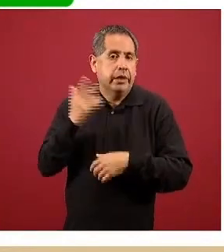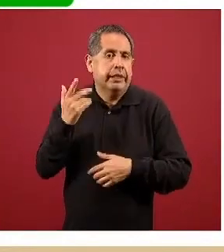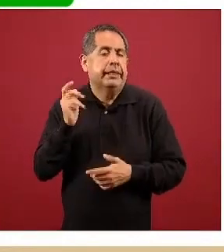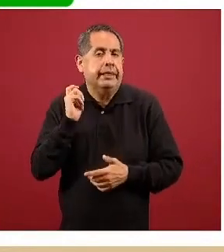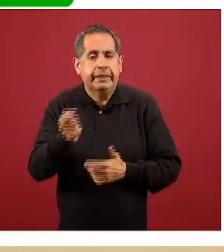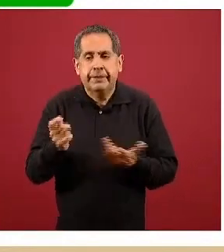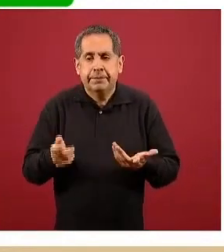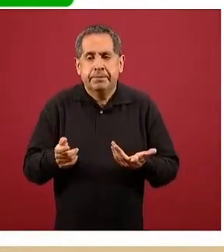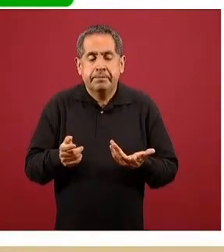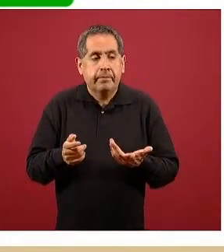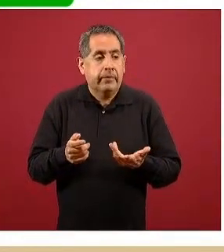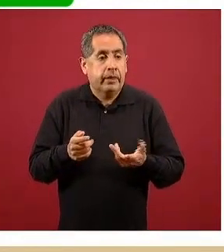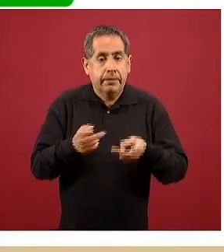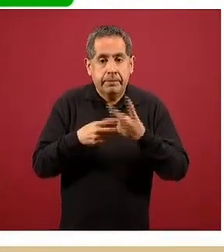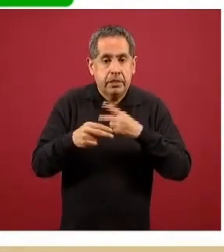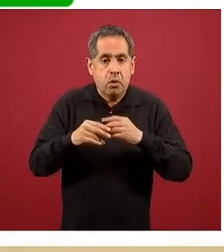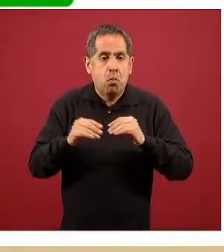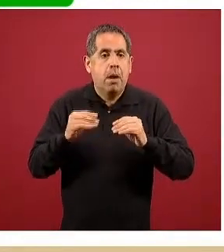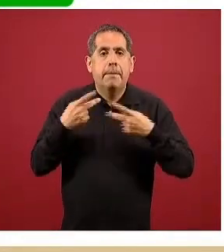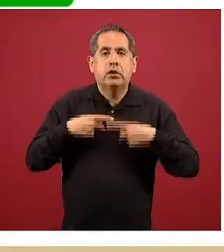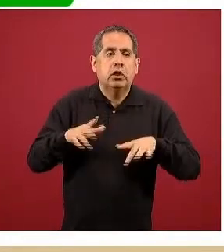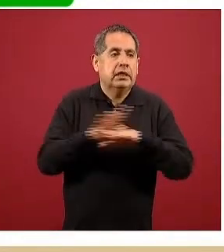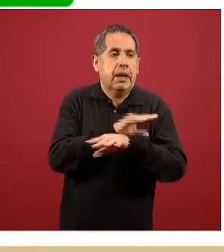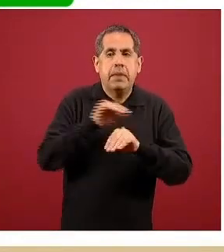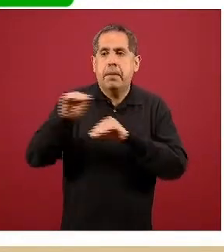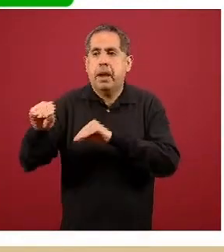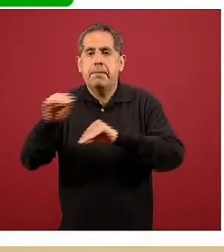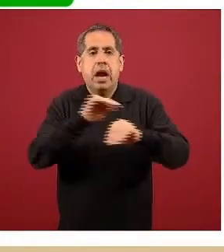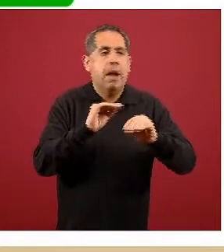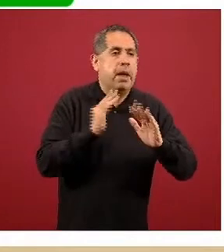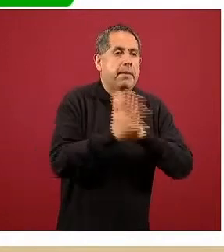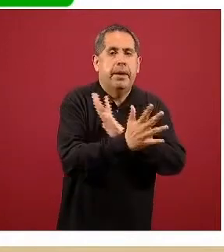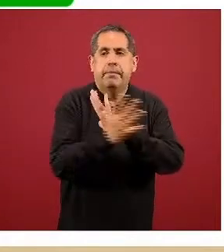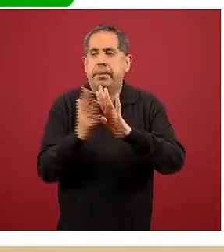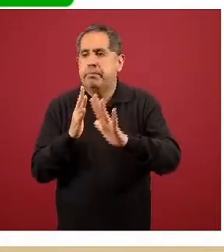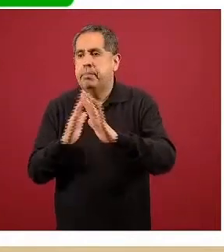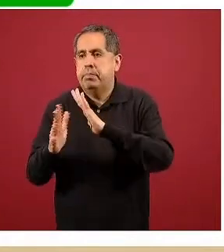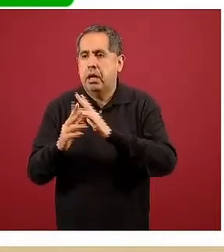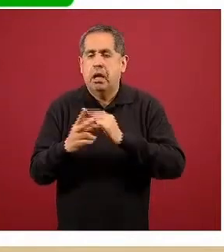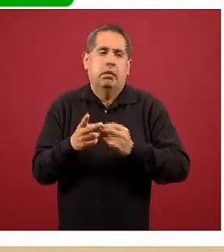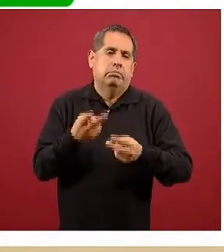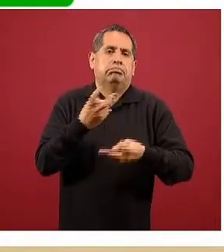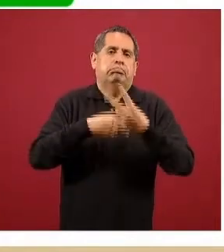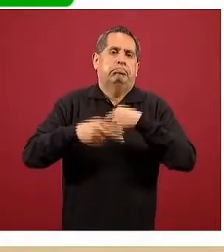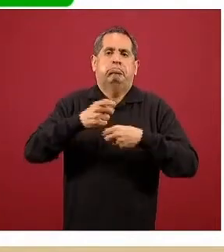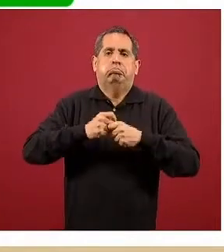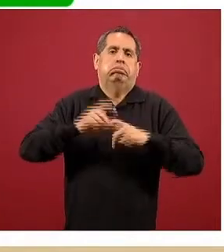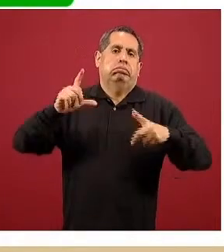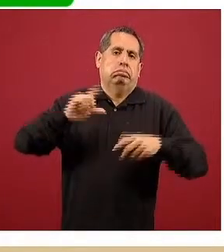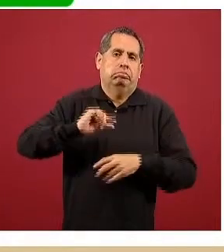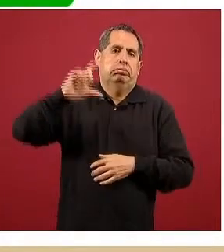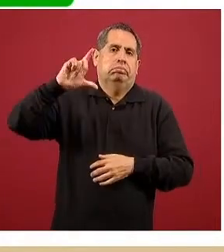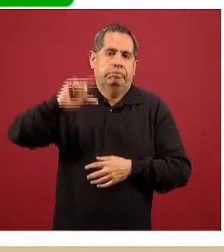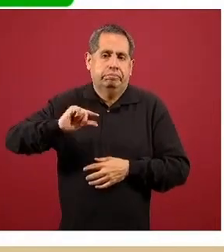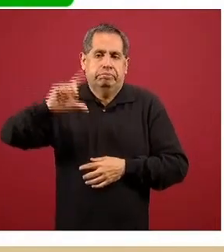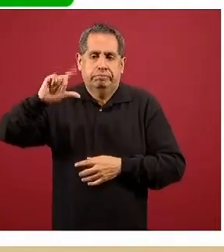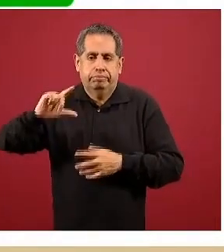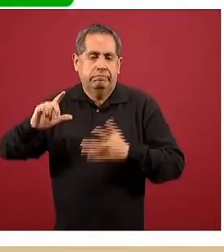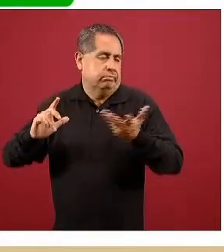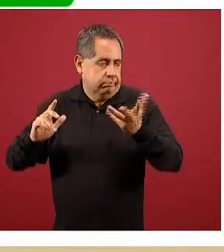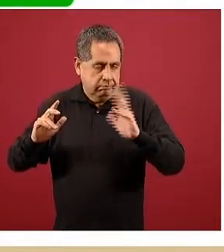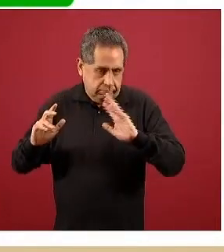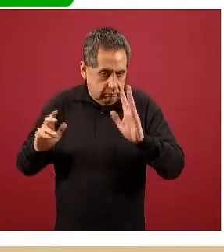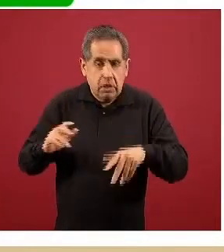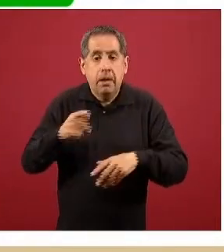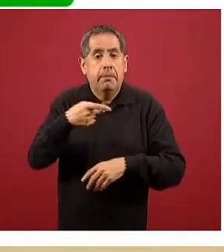se incrementa la movilidad, se incrementa la actividad social y económica y hay un repunte de casos, pero lo que